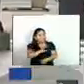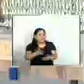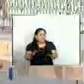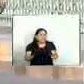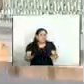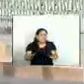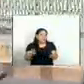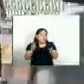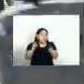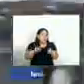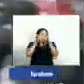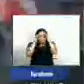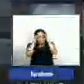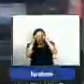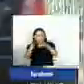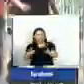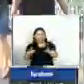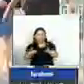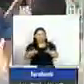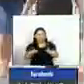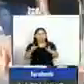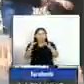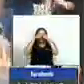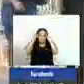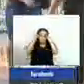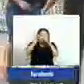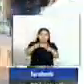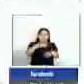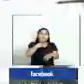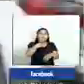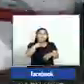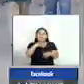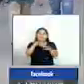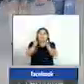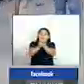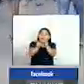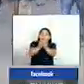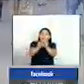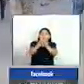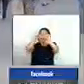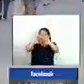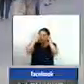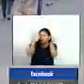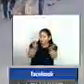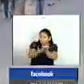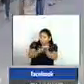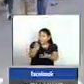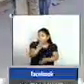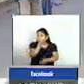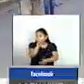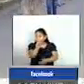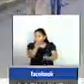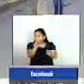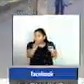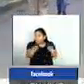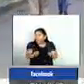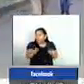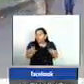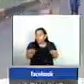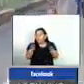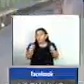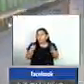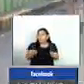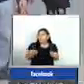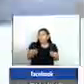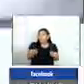o en el trato de esta crisis mundial pueden afectar precisamente la forma en la que